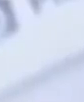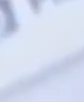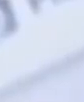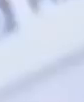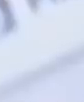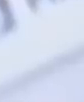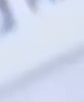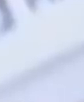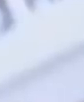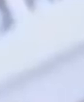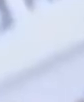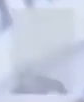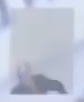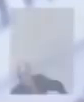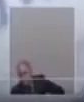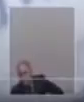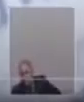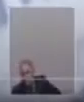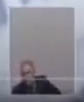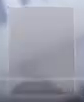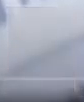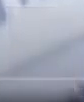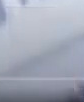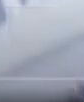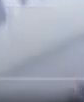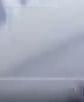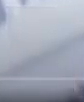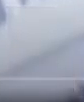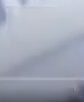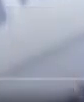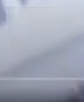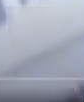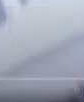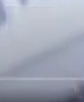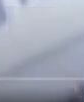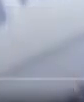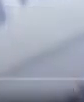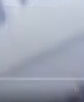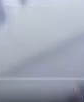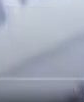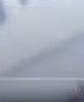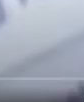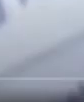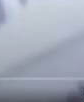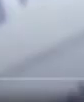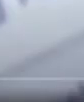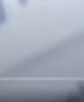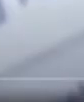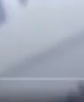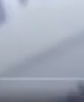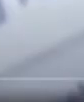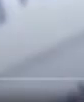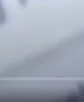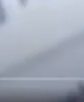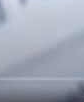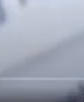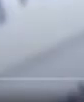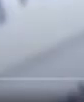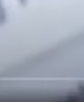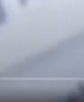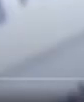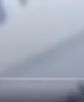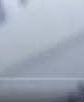Estaba guardada bajo la alfombra. En este nuevo episodio... Oh, ok. Esto es un pequeño video que ellos introducen